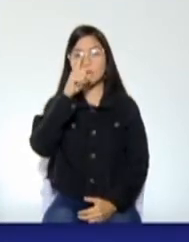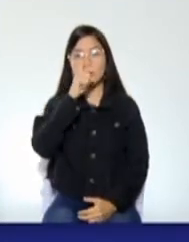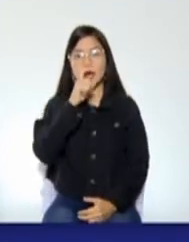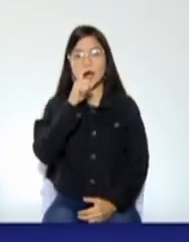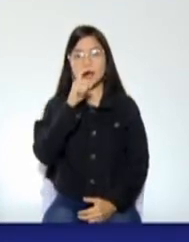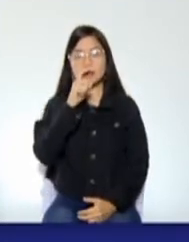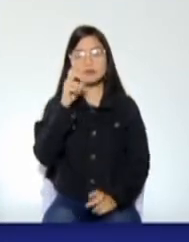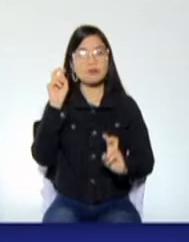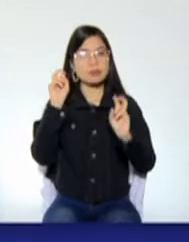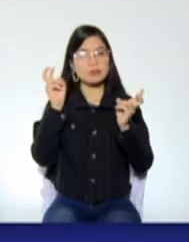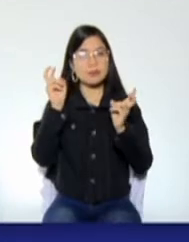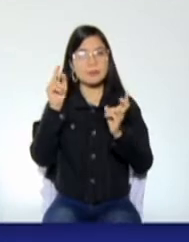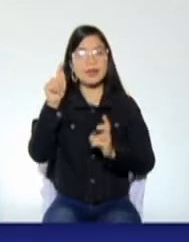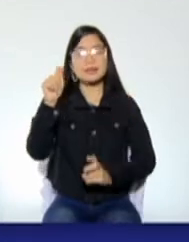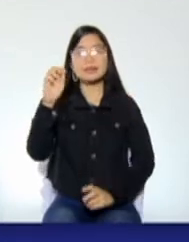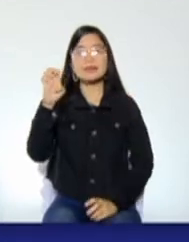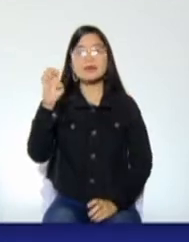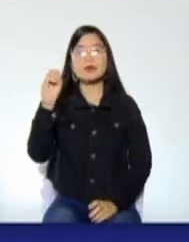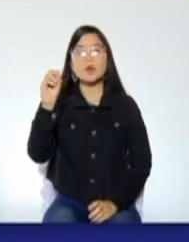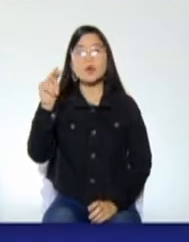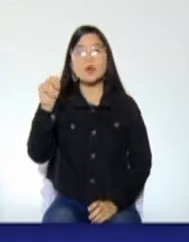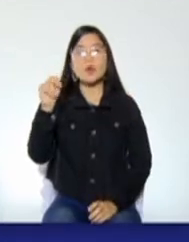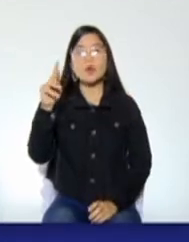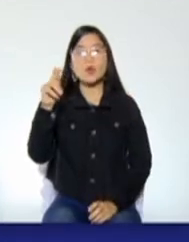estaremos hablando sobre el teorema de Pitágoras.